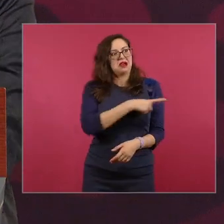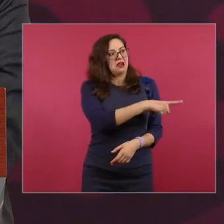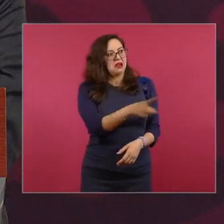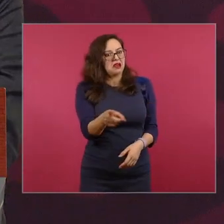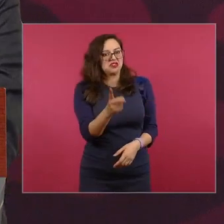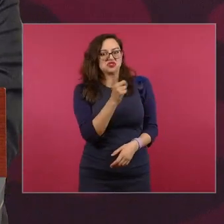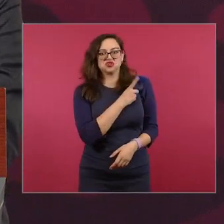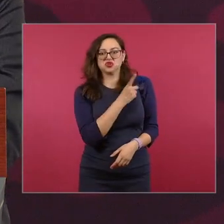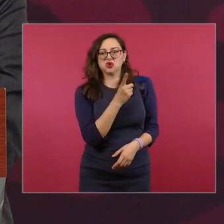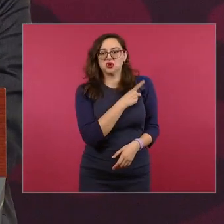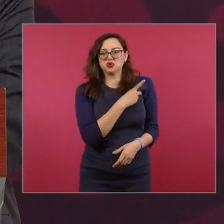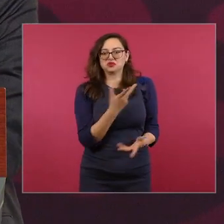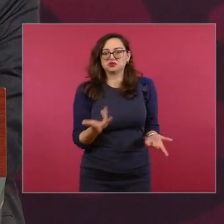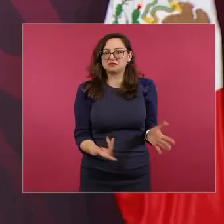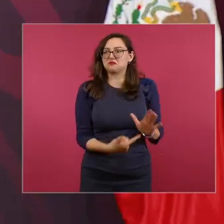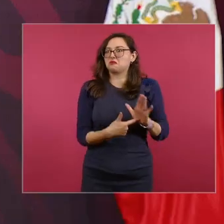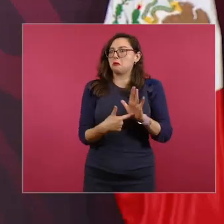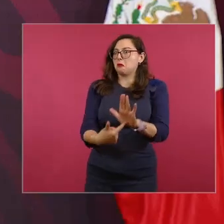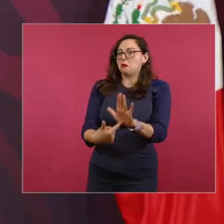Íbamos a seguir creyendo, ¿no?,